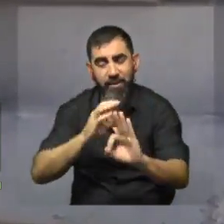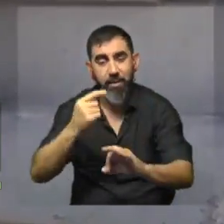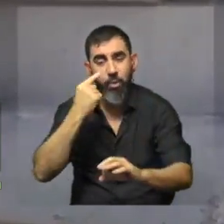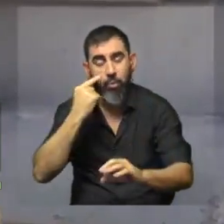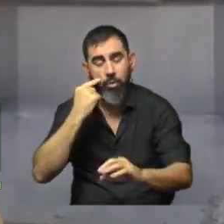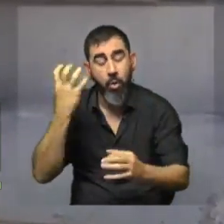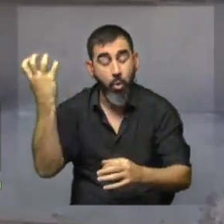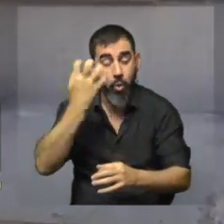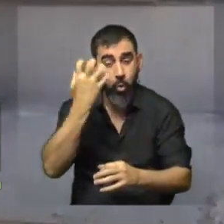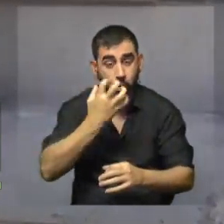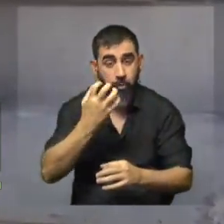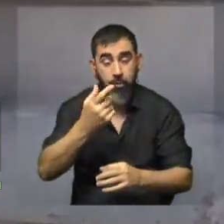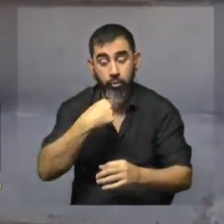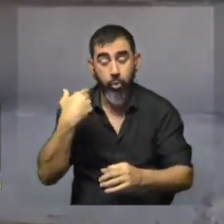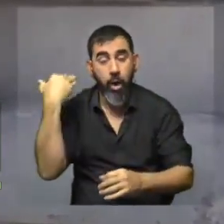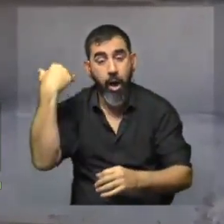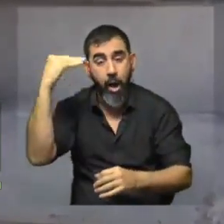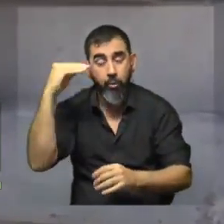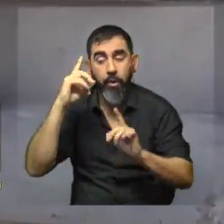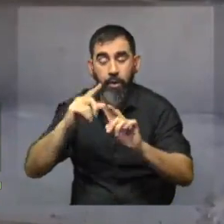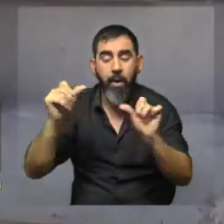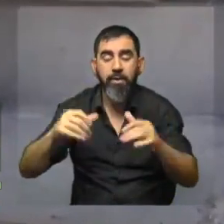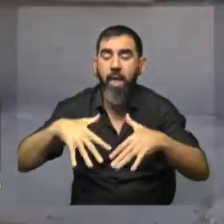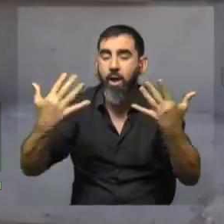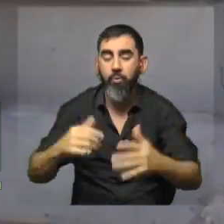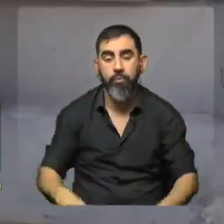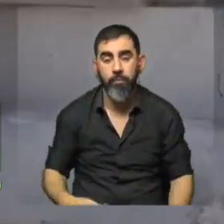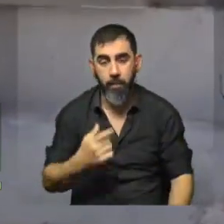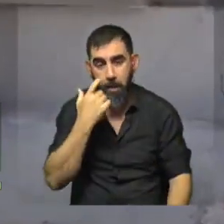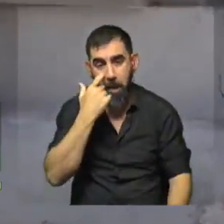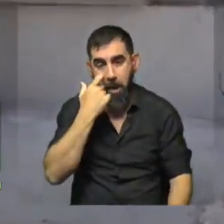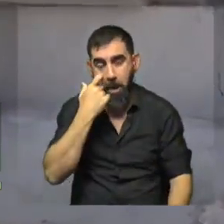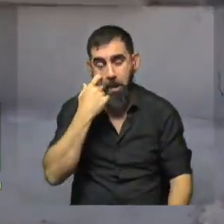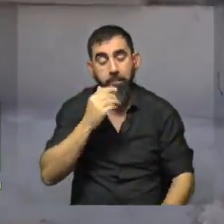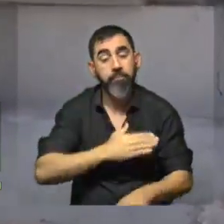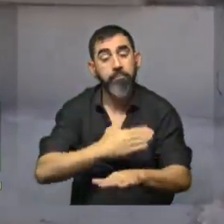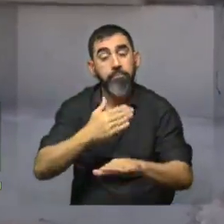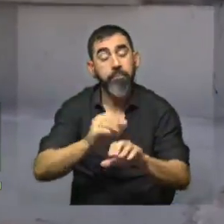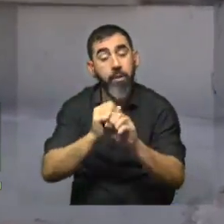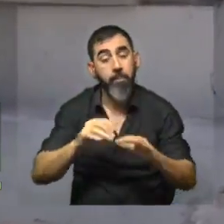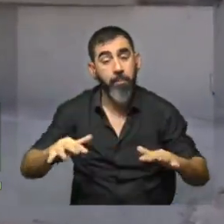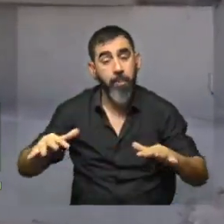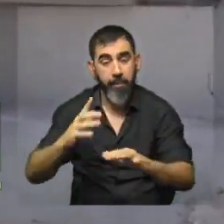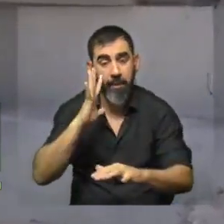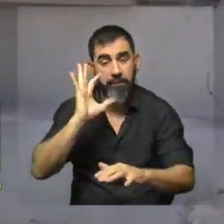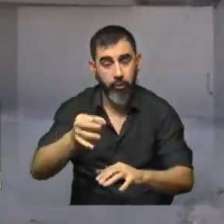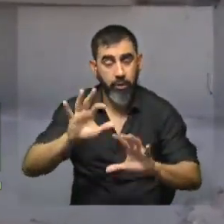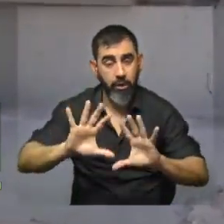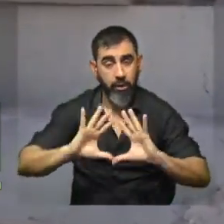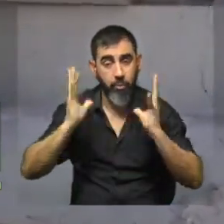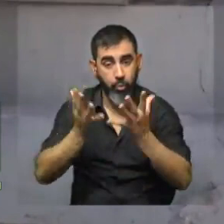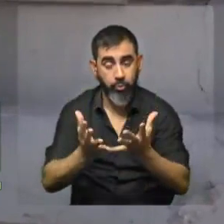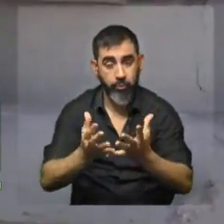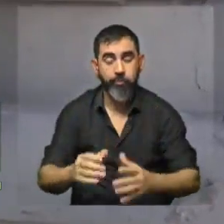muy dramáticas y por las que nosotros como autoridad tenemos que hacer algo. Y sobre eso le iba a preguntar, el impacto de la pandemia se está notando a nivel mundial, a